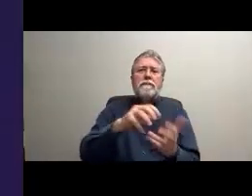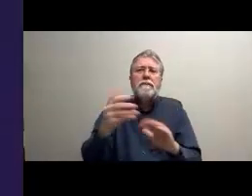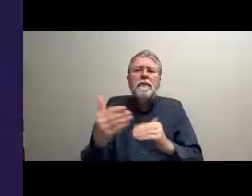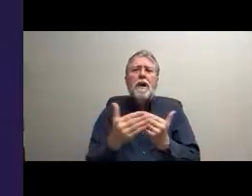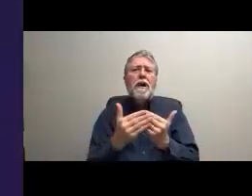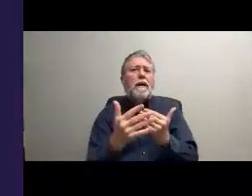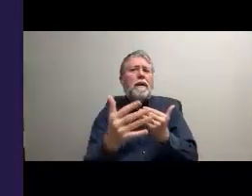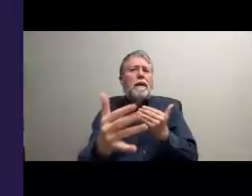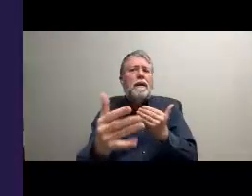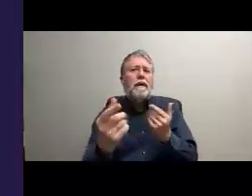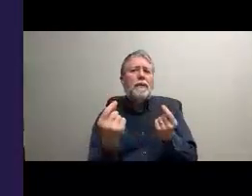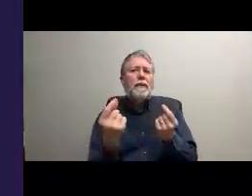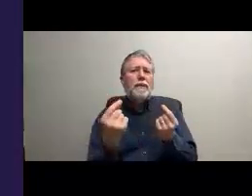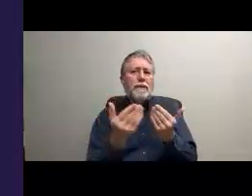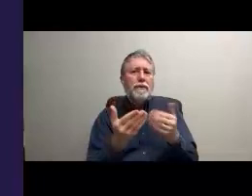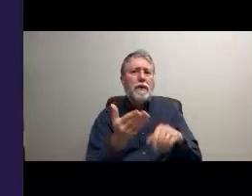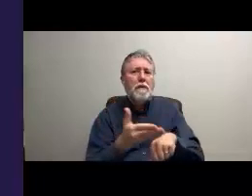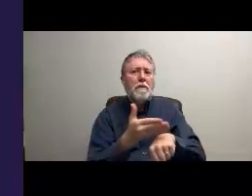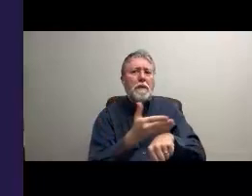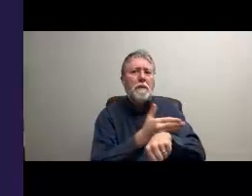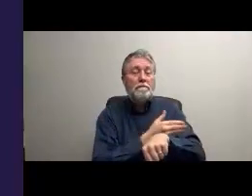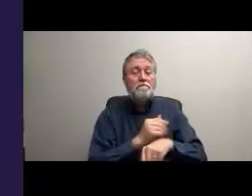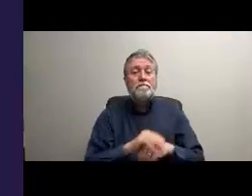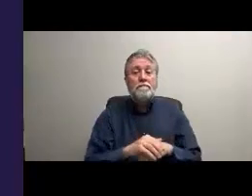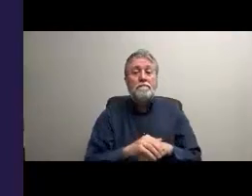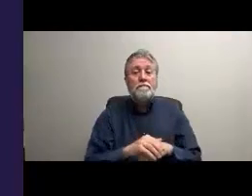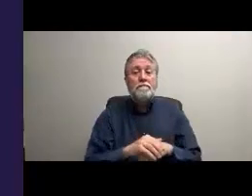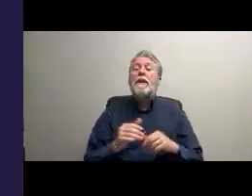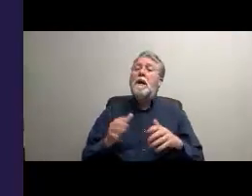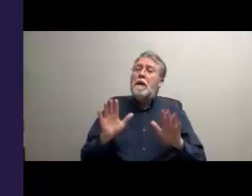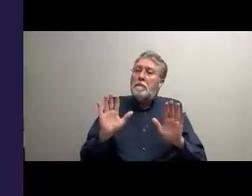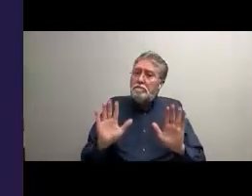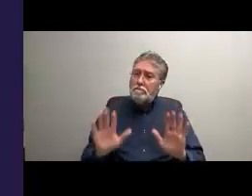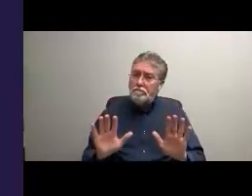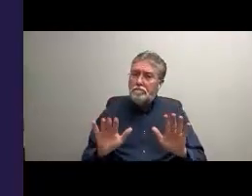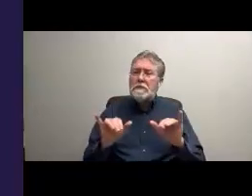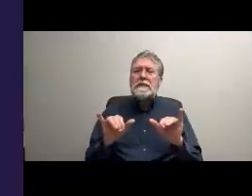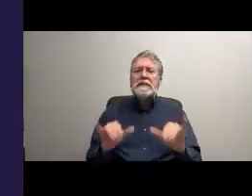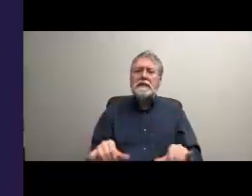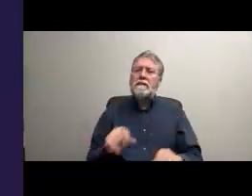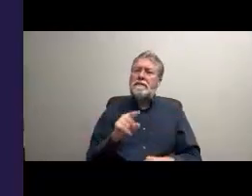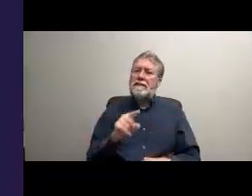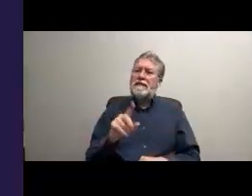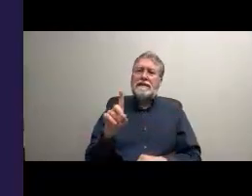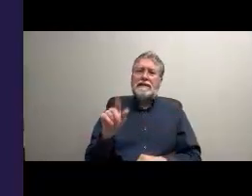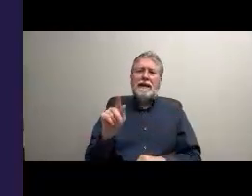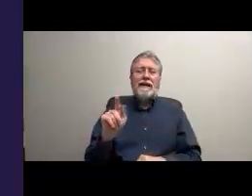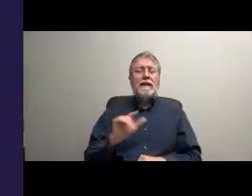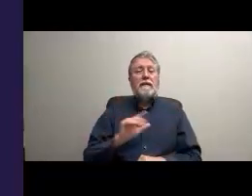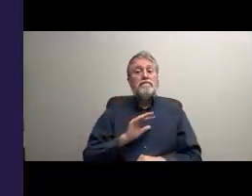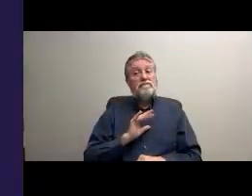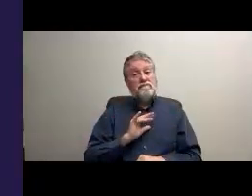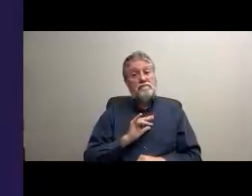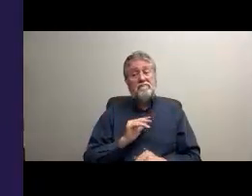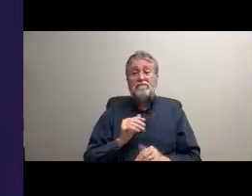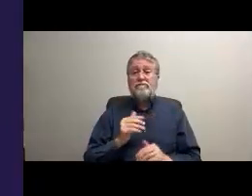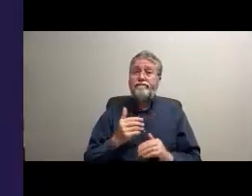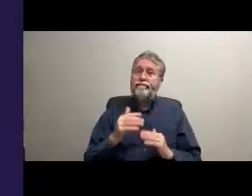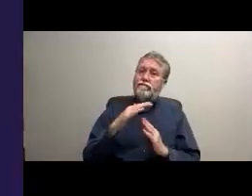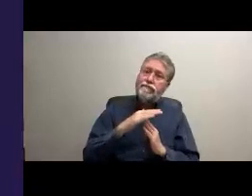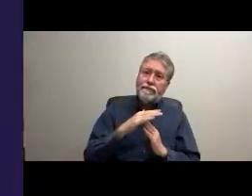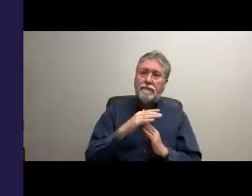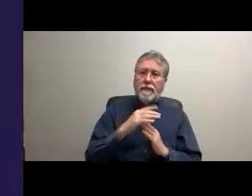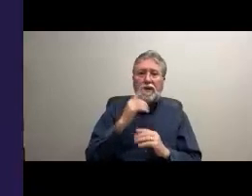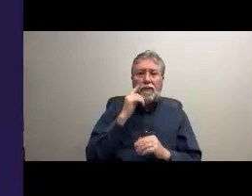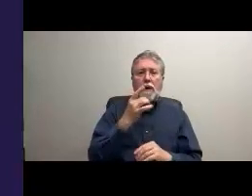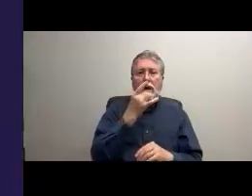Pero aún así diría que lo que creamos aquí son algunos de los mejores datos que podemos utilizar para vincular luces nocturnas a